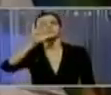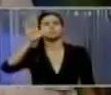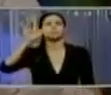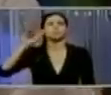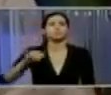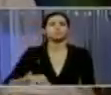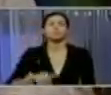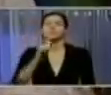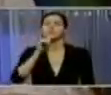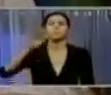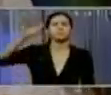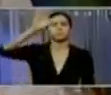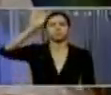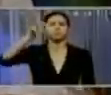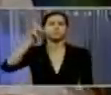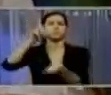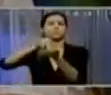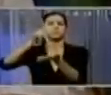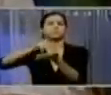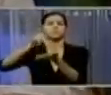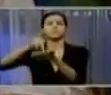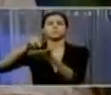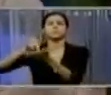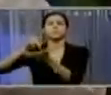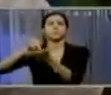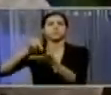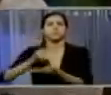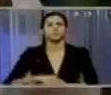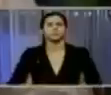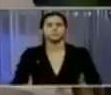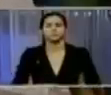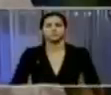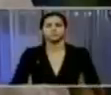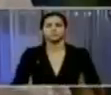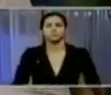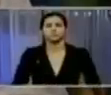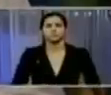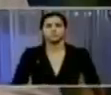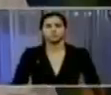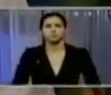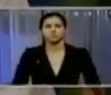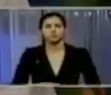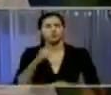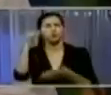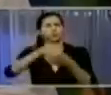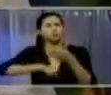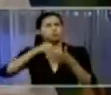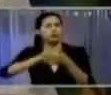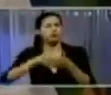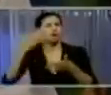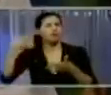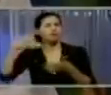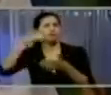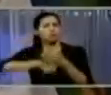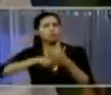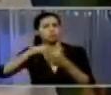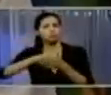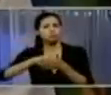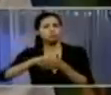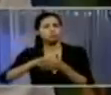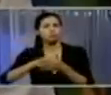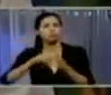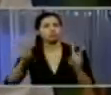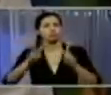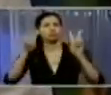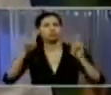los que participaron en la experiencia histórica de lucha que nos llevó a las victorias en el